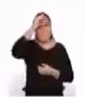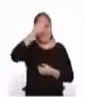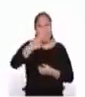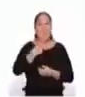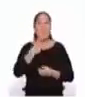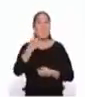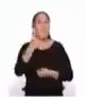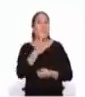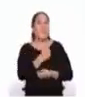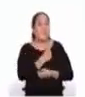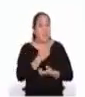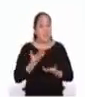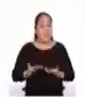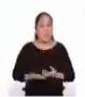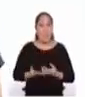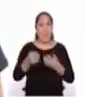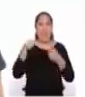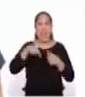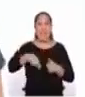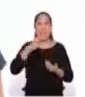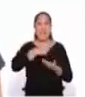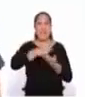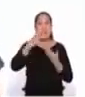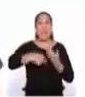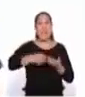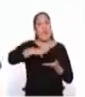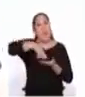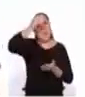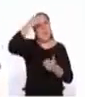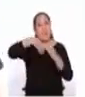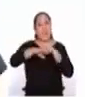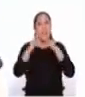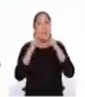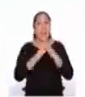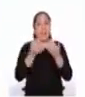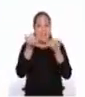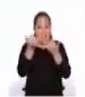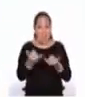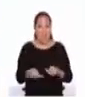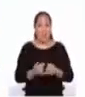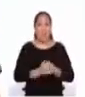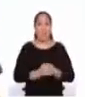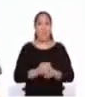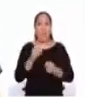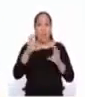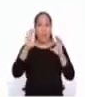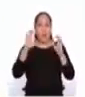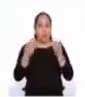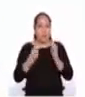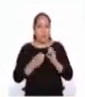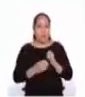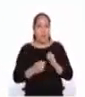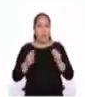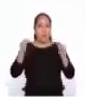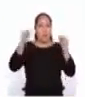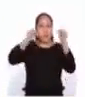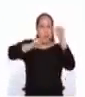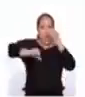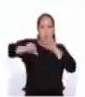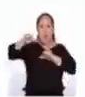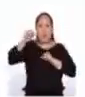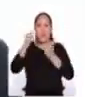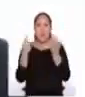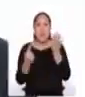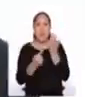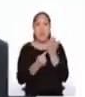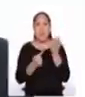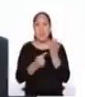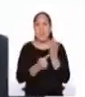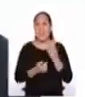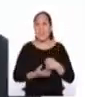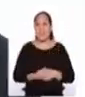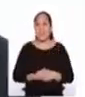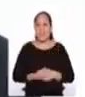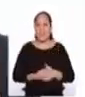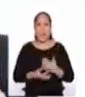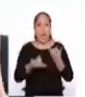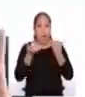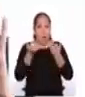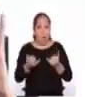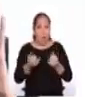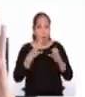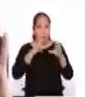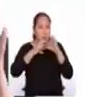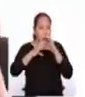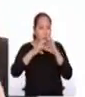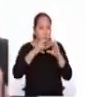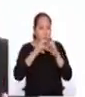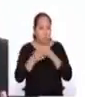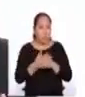De primero de secundaria a la sesión de Aprendo en Casa del día de hoy, con el curso Ciencia y Tecnología, donde hablaremos